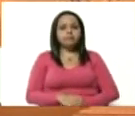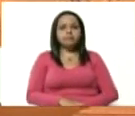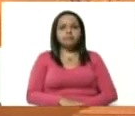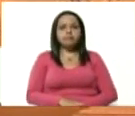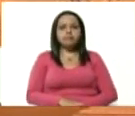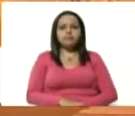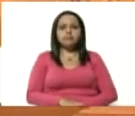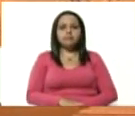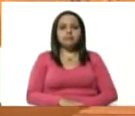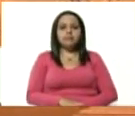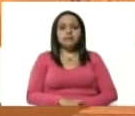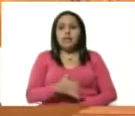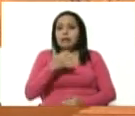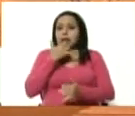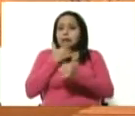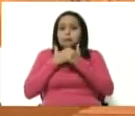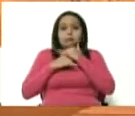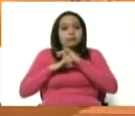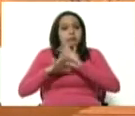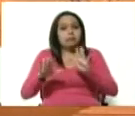Y fracasaron.